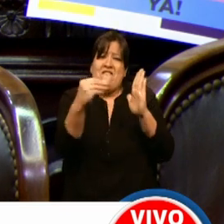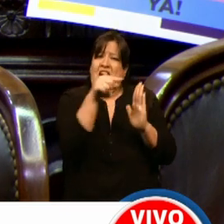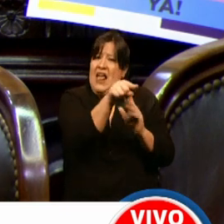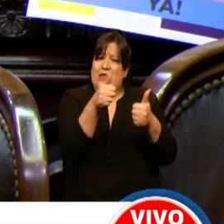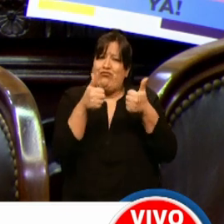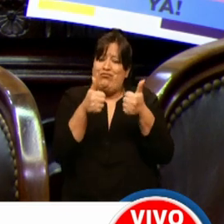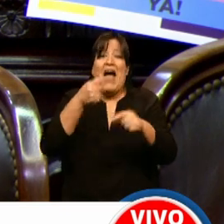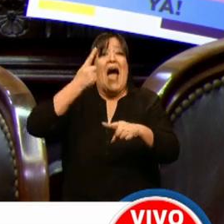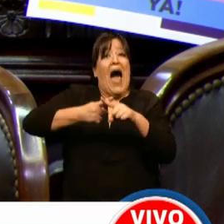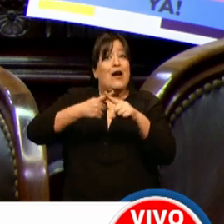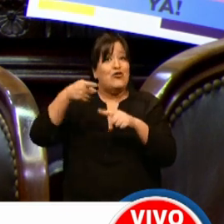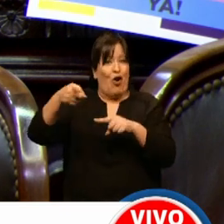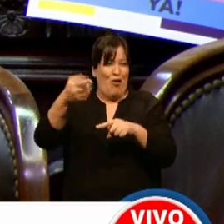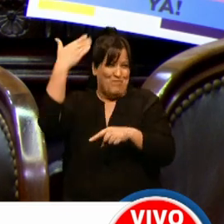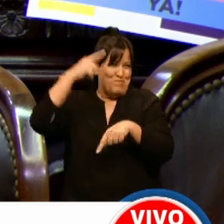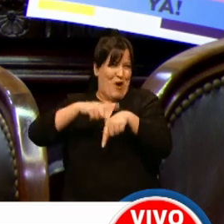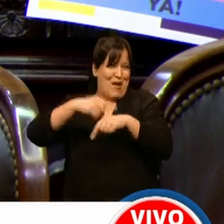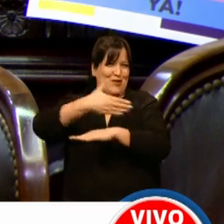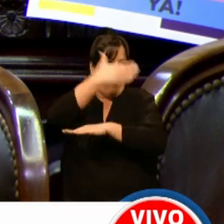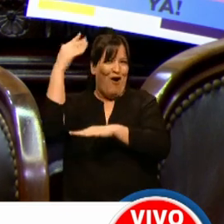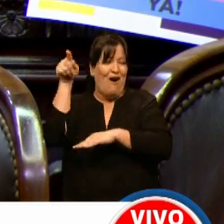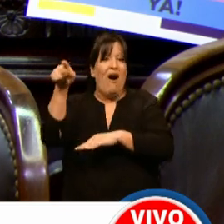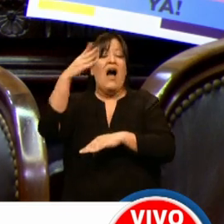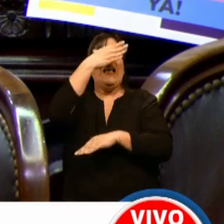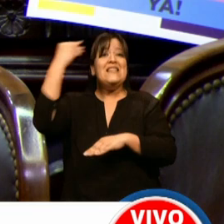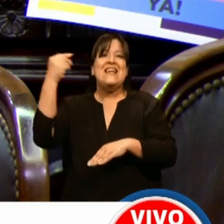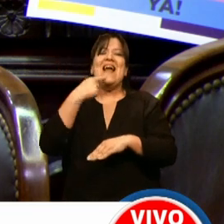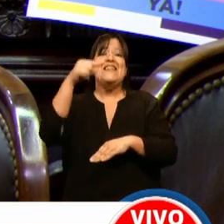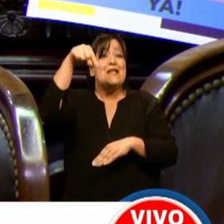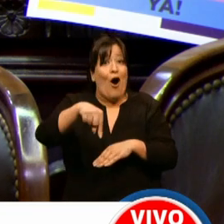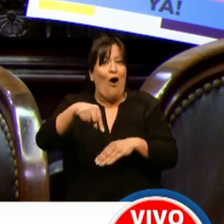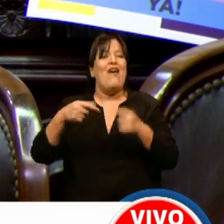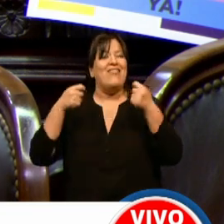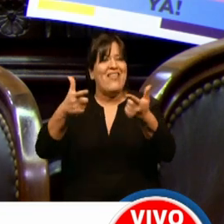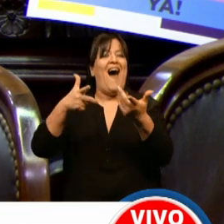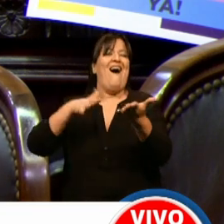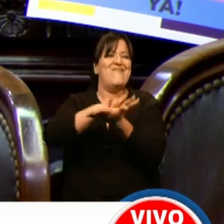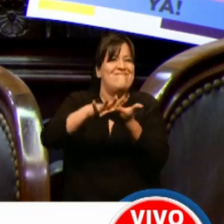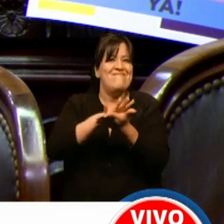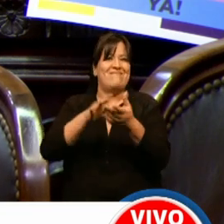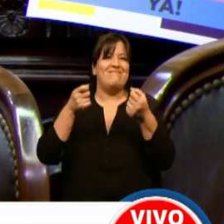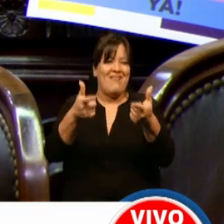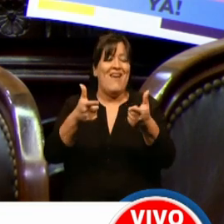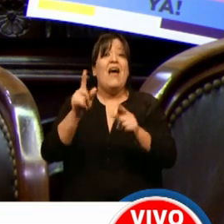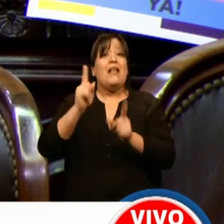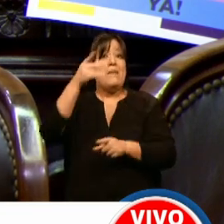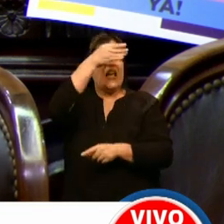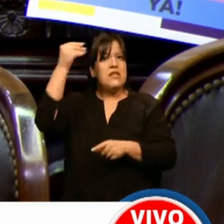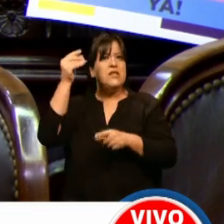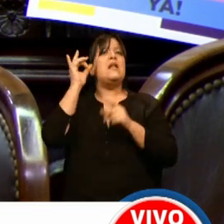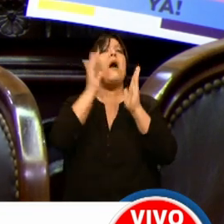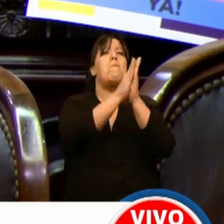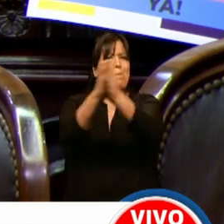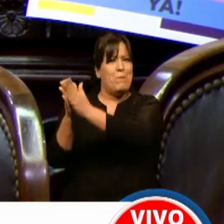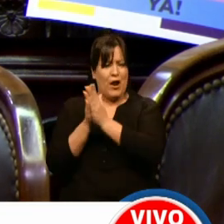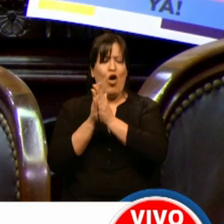en ese acto cristina decía hoy es un día de reparación y también le pidió perdón perdón al